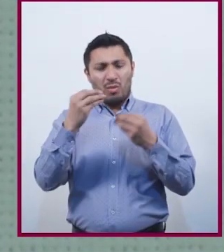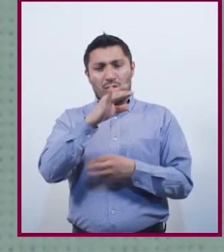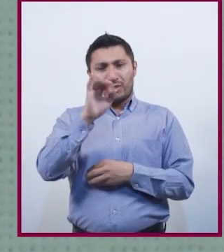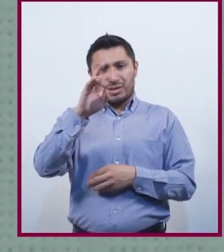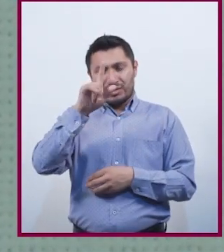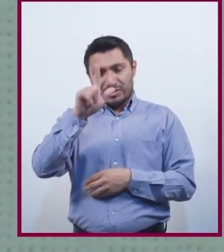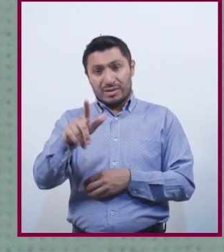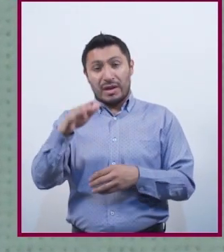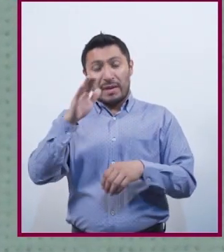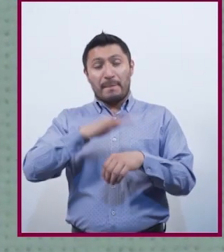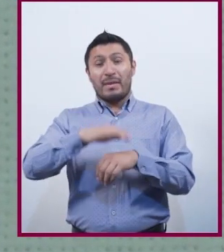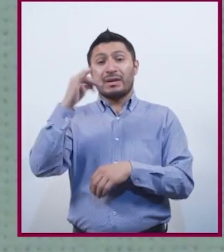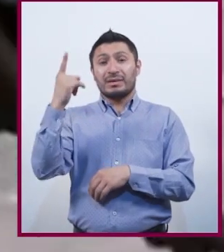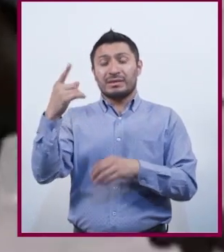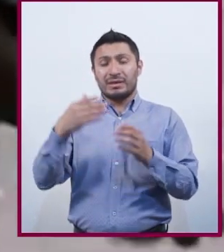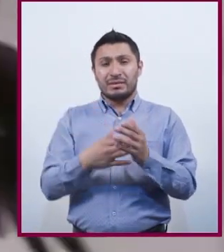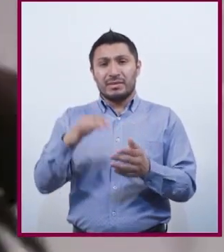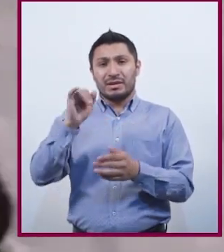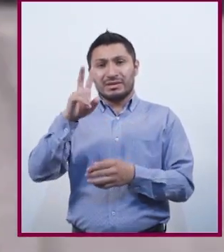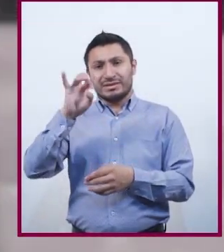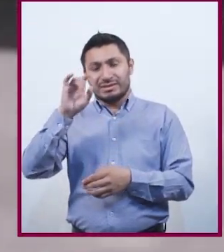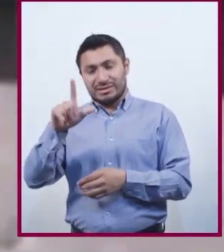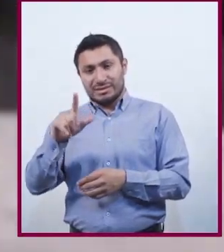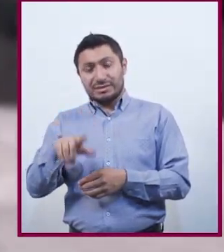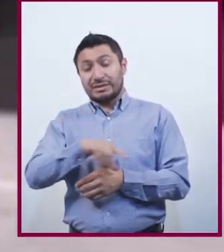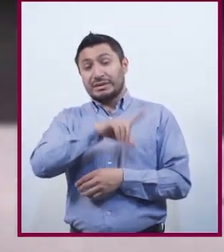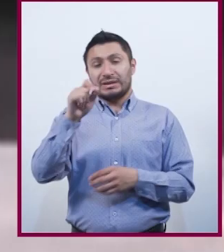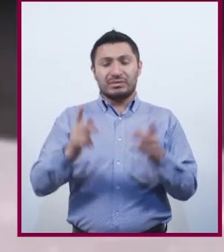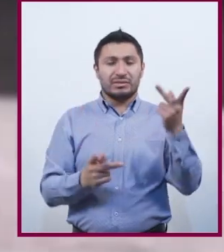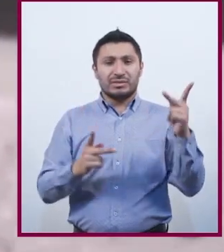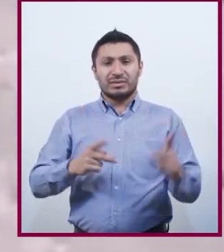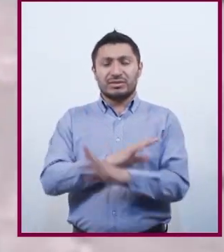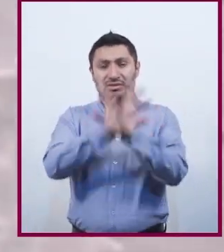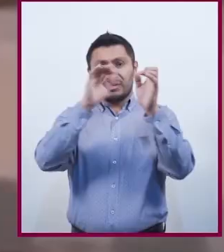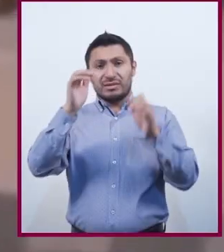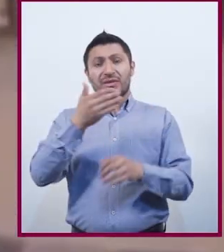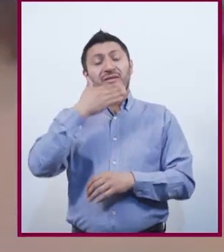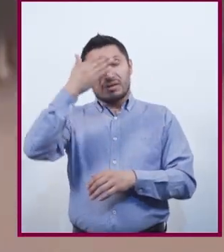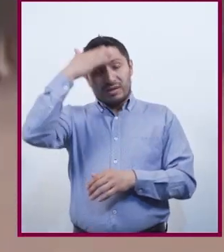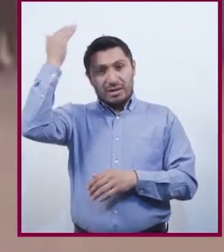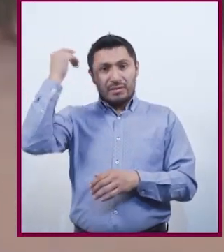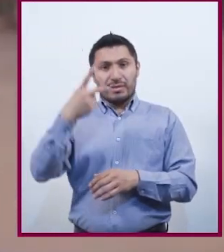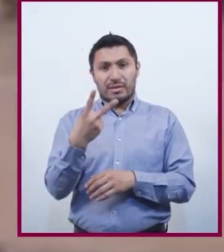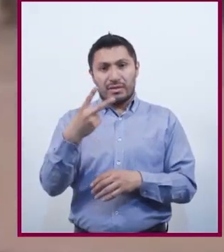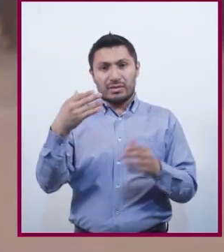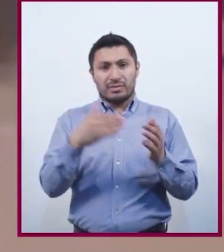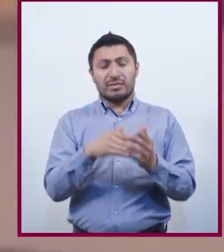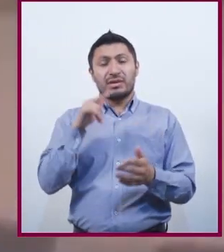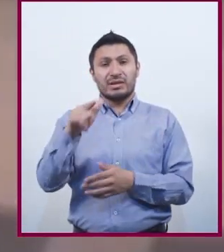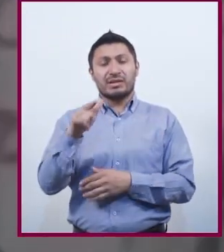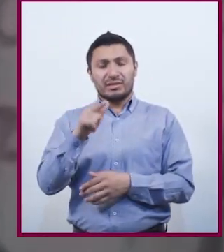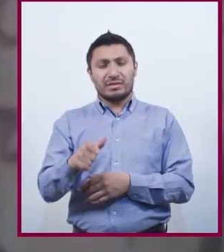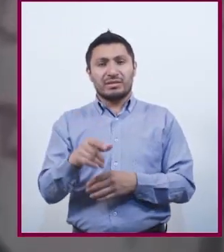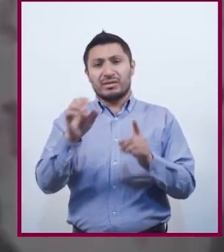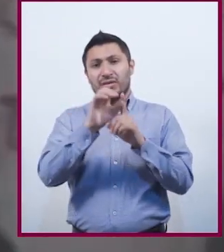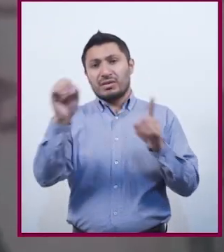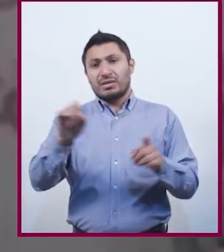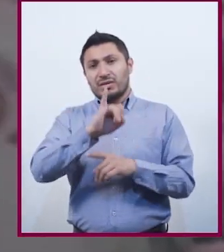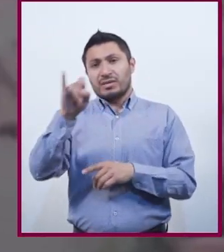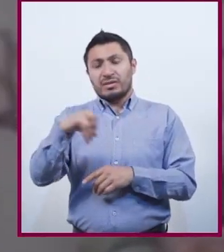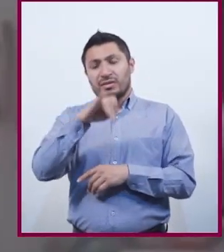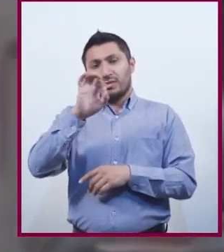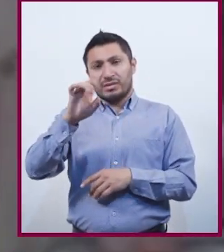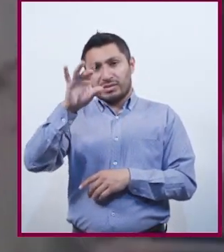civiles, y más de 1.000 israelíes. Después de la Primavera Árabe en 2017, la organización yihadista